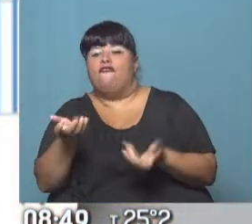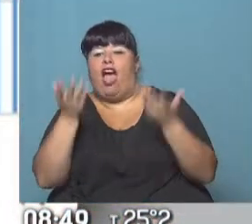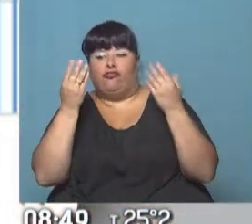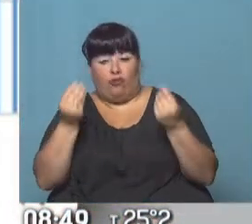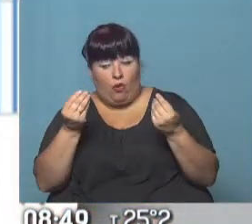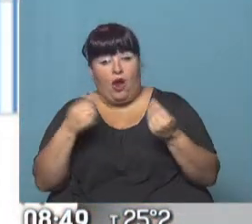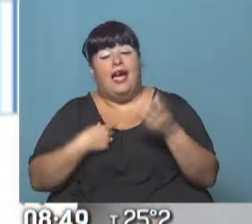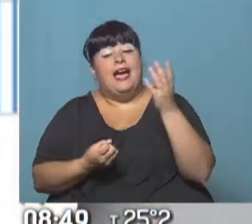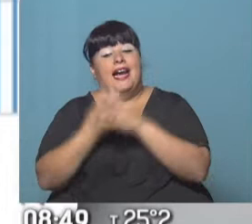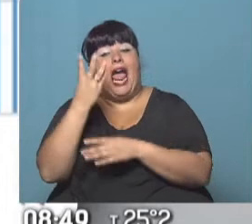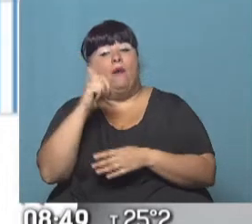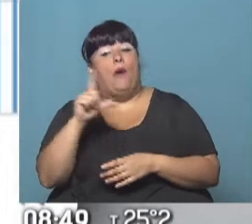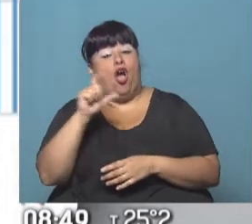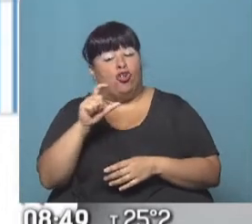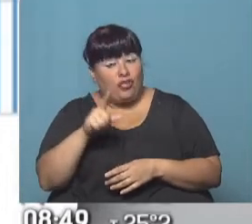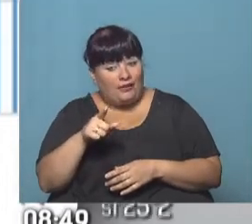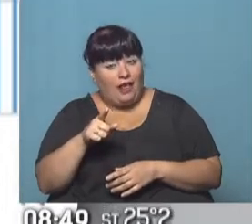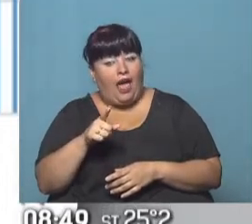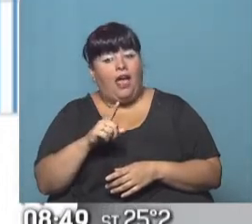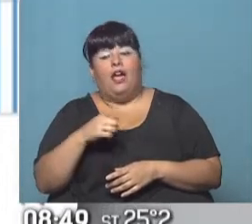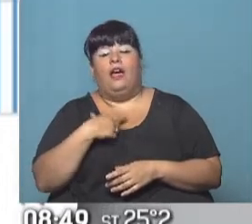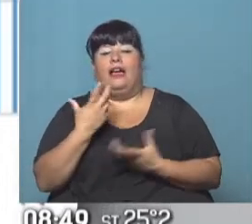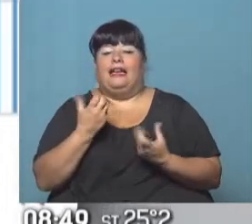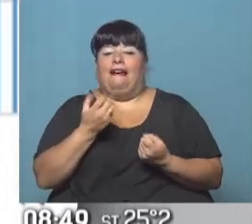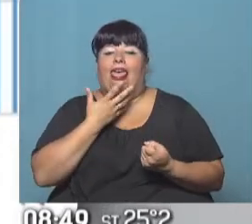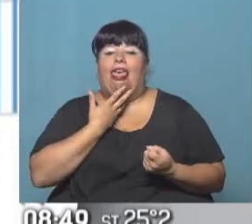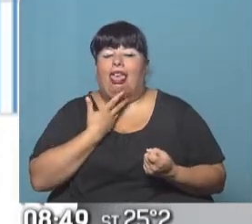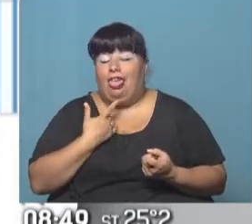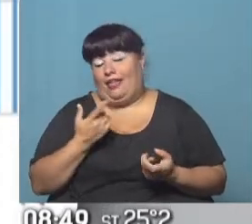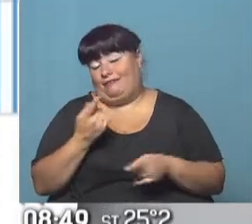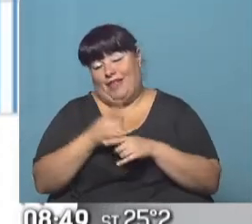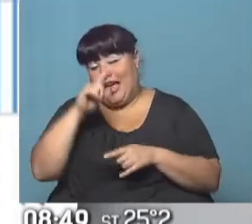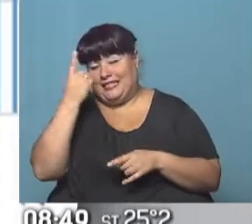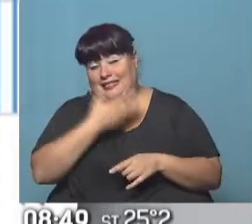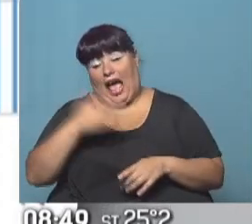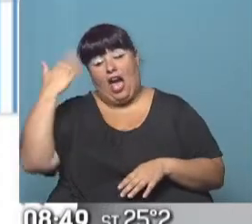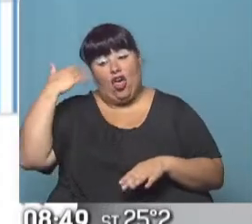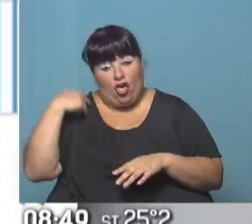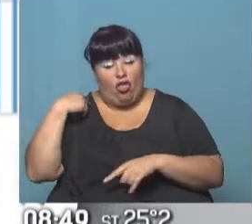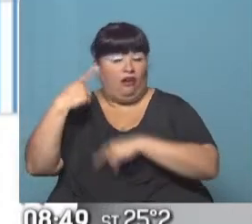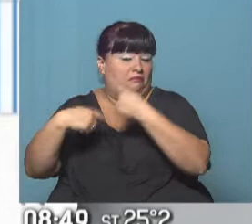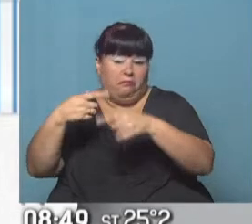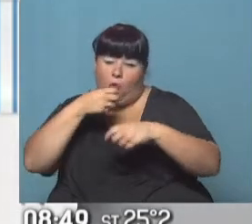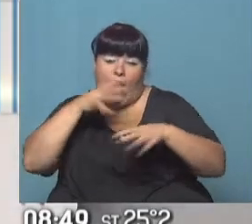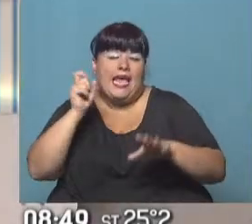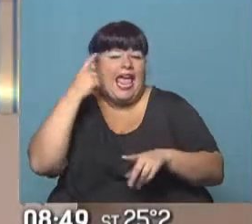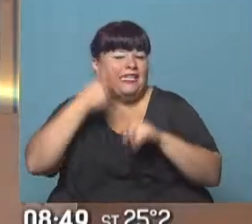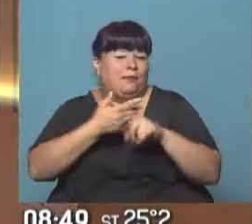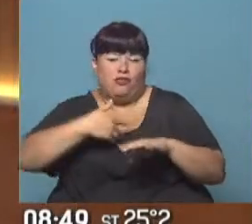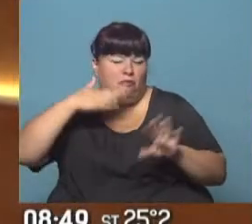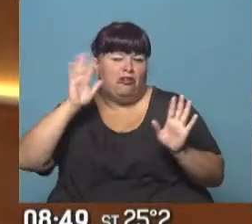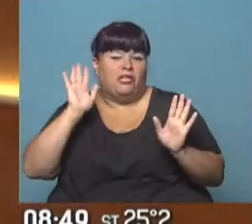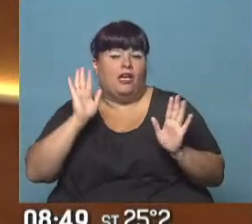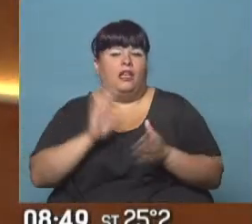justamente cuando creamos el Banco Central, no nos resistimos a la tentación, o el Estado en su momento, quien sea el presidente en su momento, no